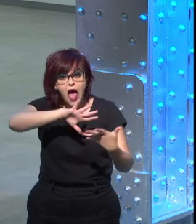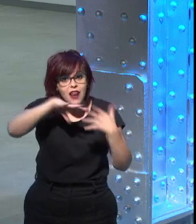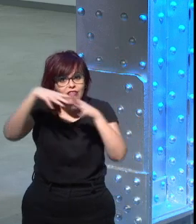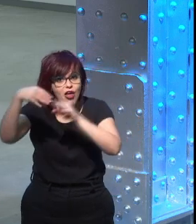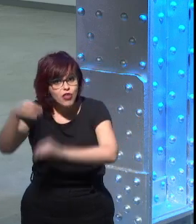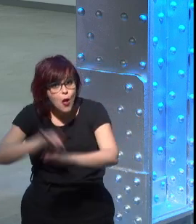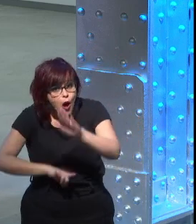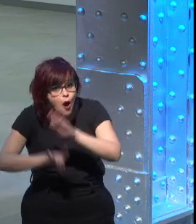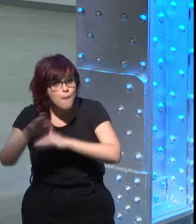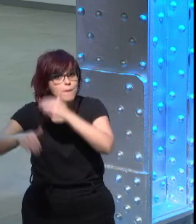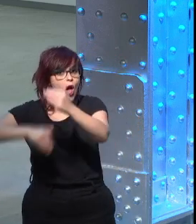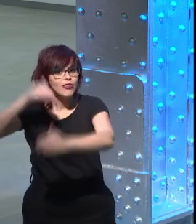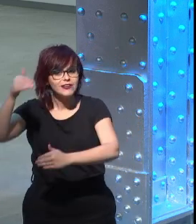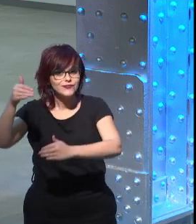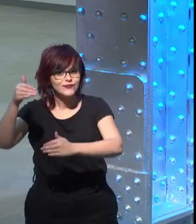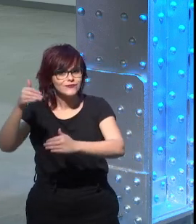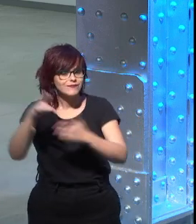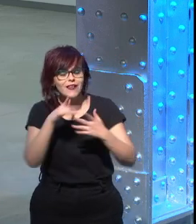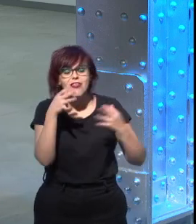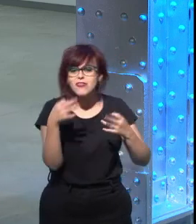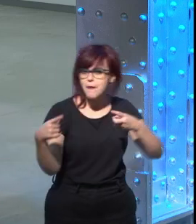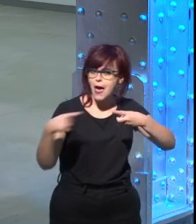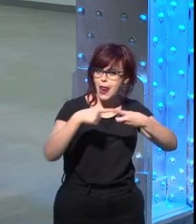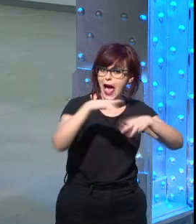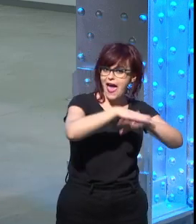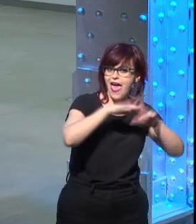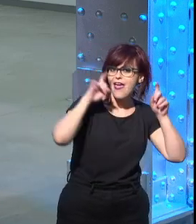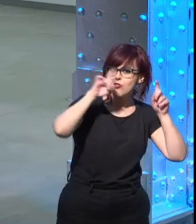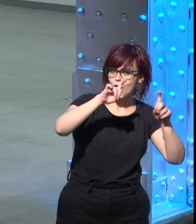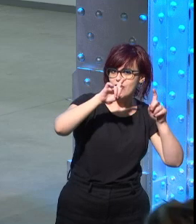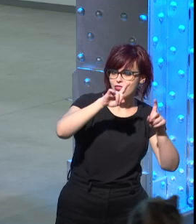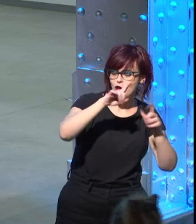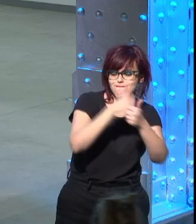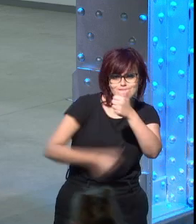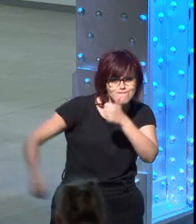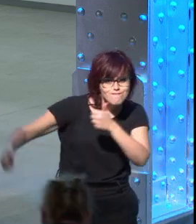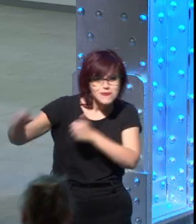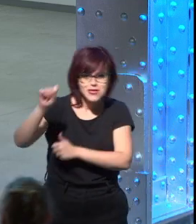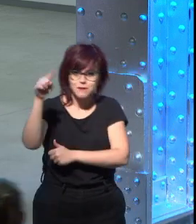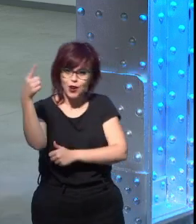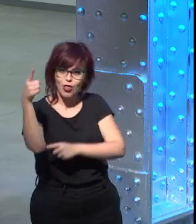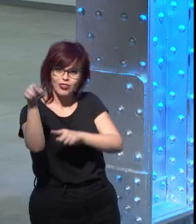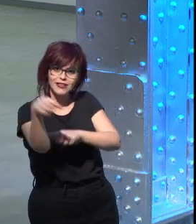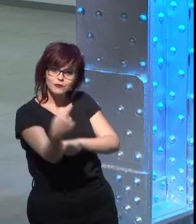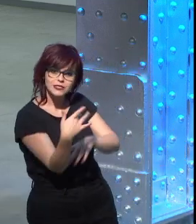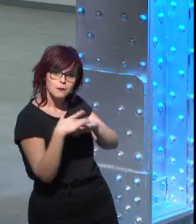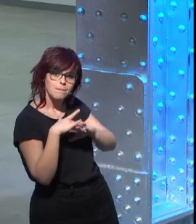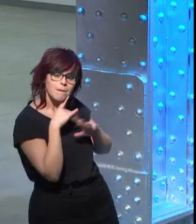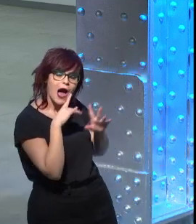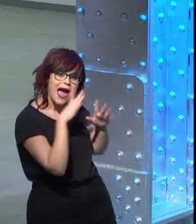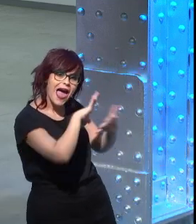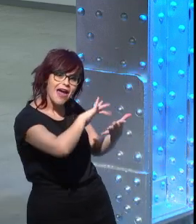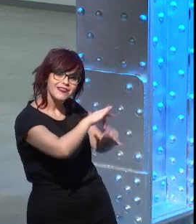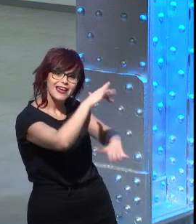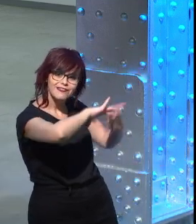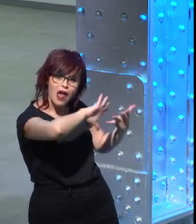No deberíamos de ser los usuarios, los demandantes de la educación, los que les pidiésemos que se